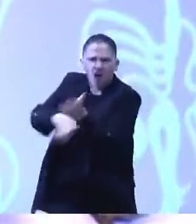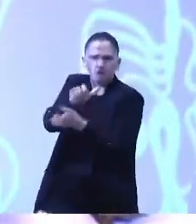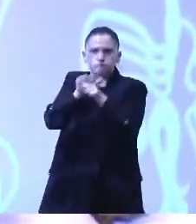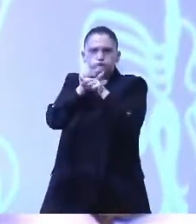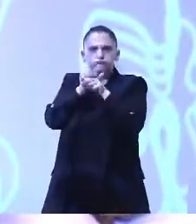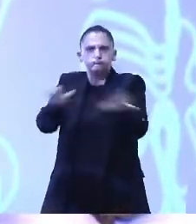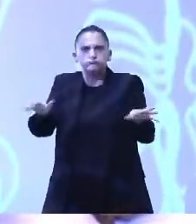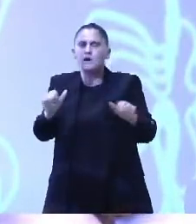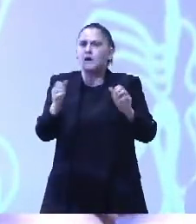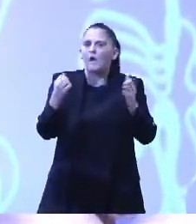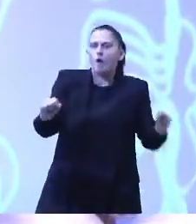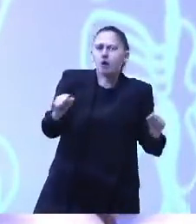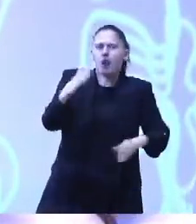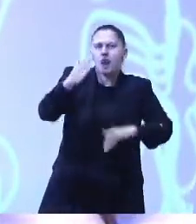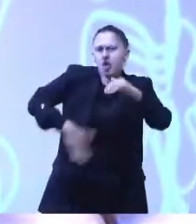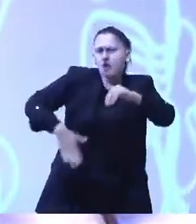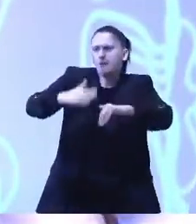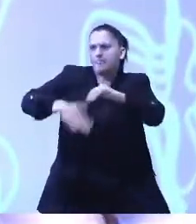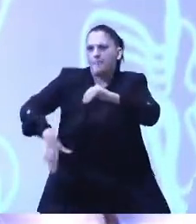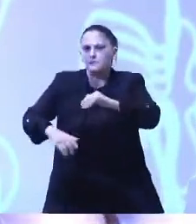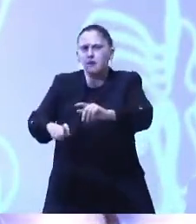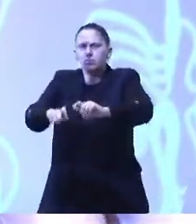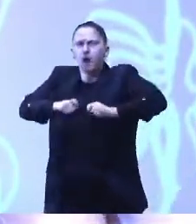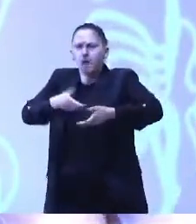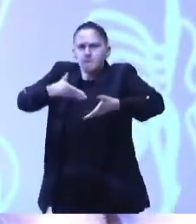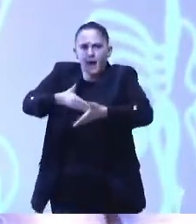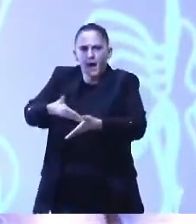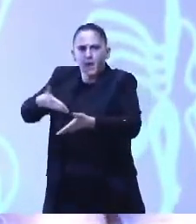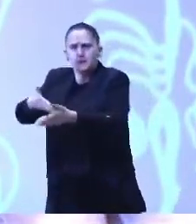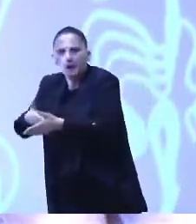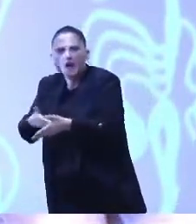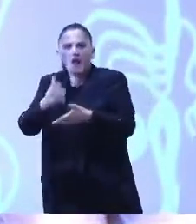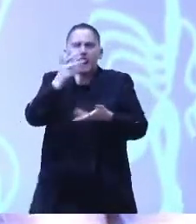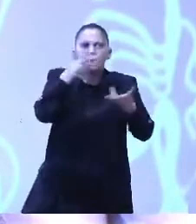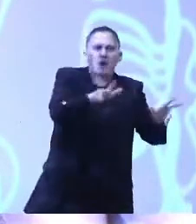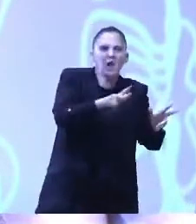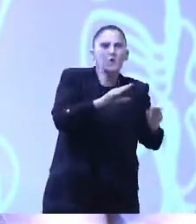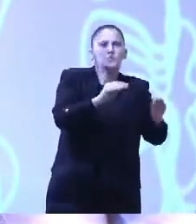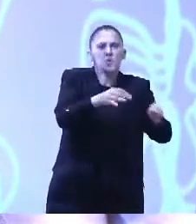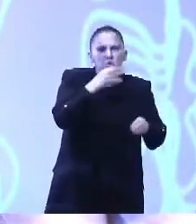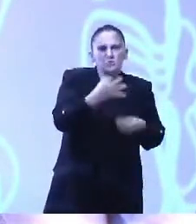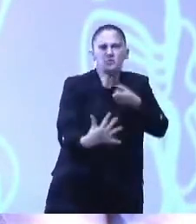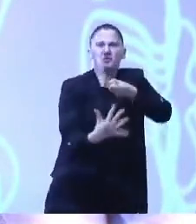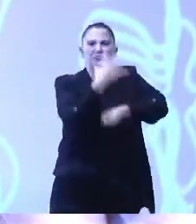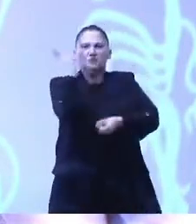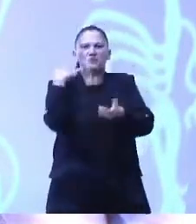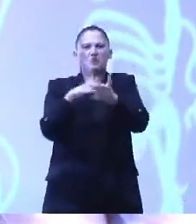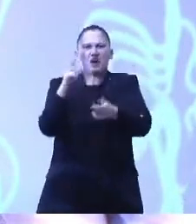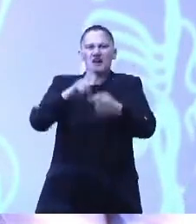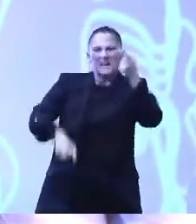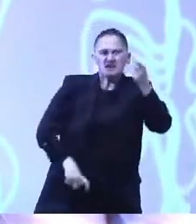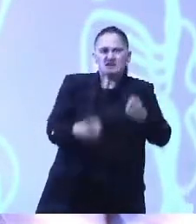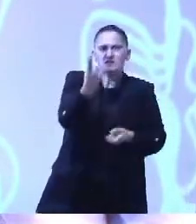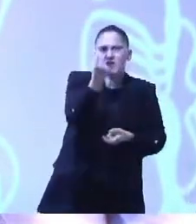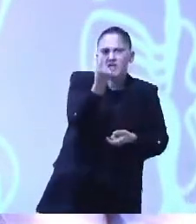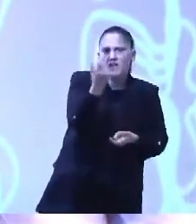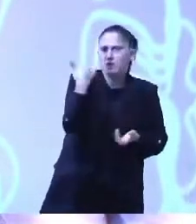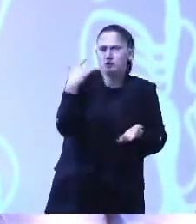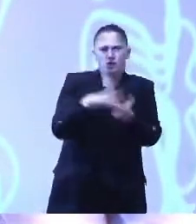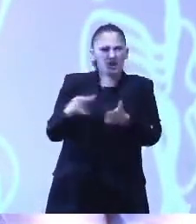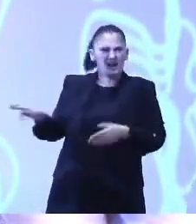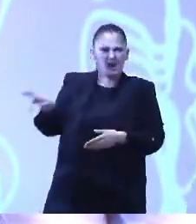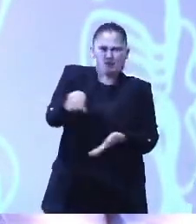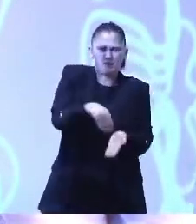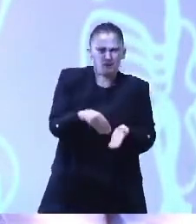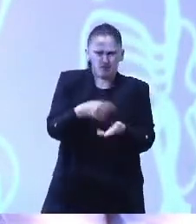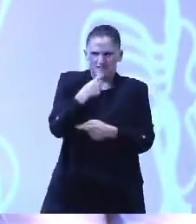trascendiendo muchos de los límites que nos han impuesto los neoliberales con su discurso durante la crisis financiera. Me lo habéis escuchado en muchísimas